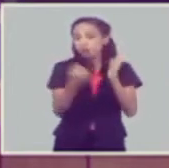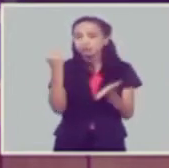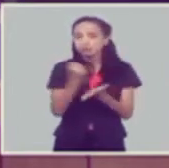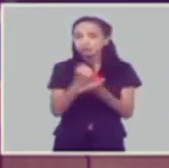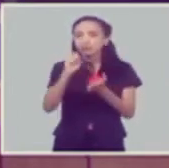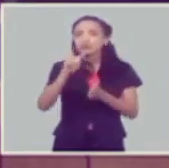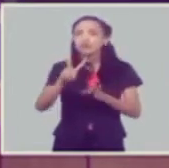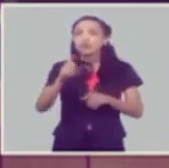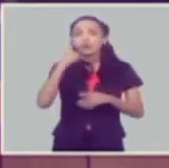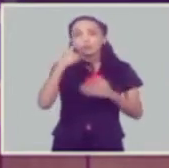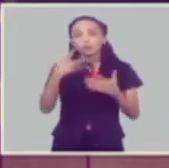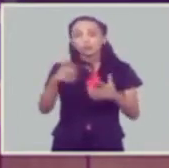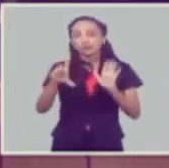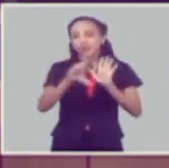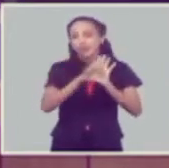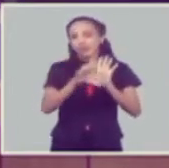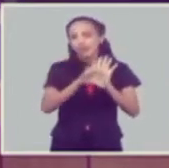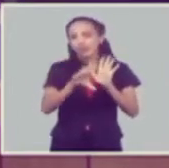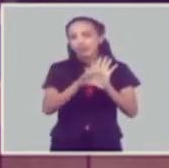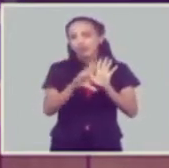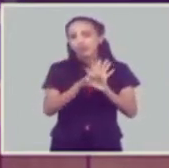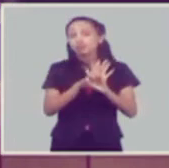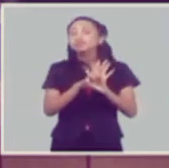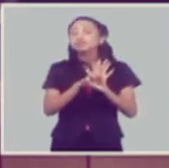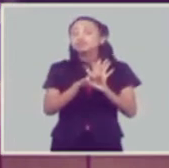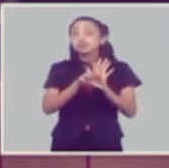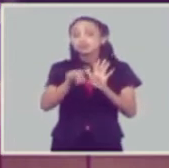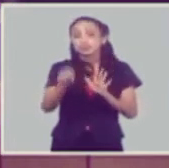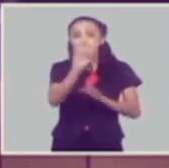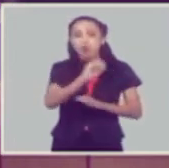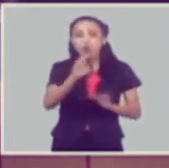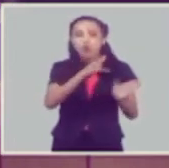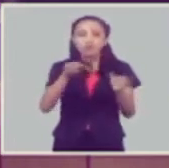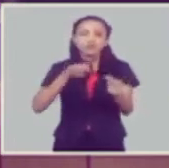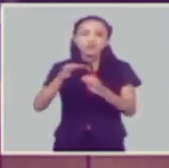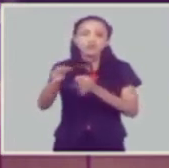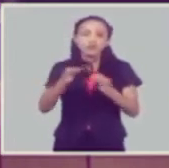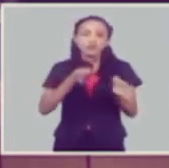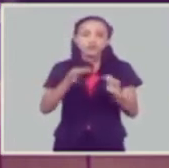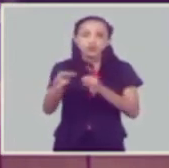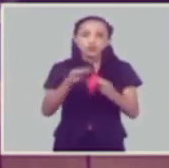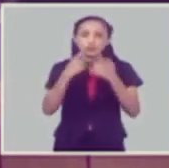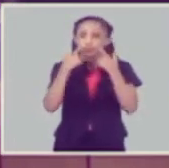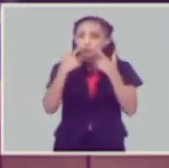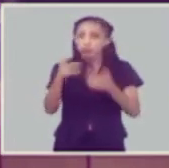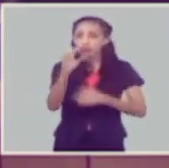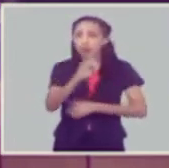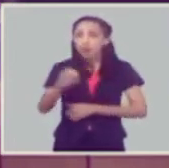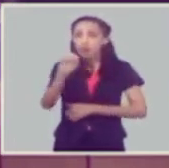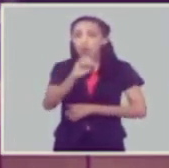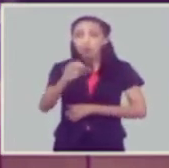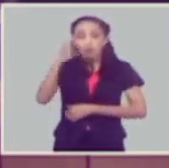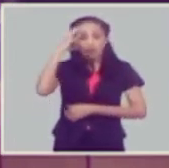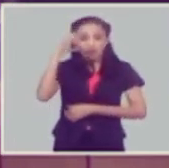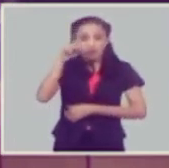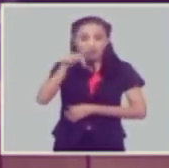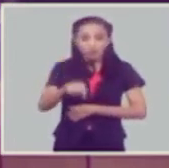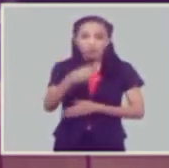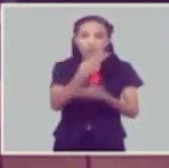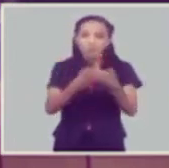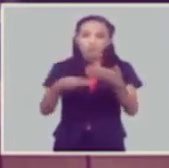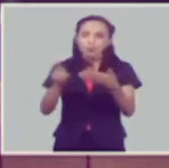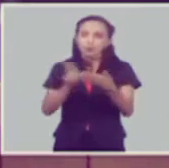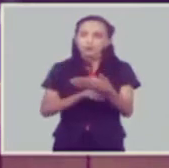importantes leyes que vienen a cumplimentar las normas requeridas para la organización y funcionamiento de los órganos locales del Poder